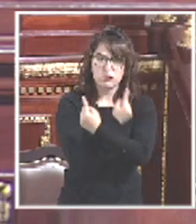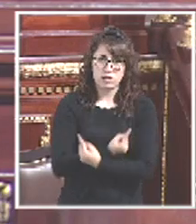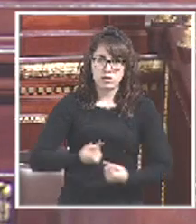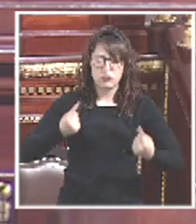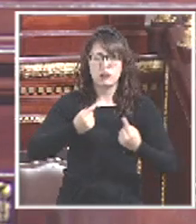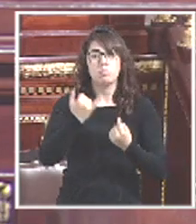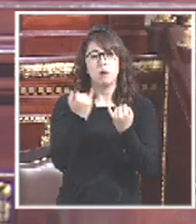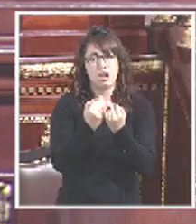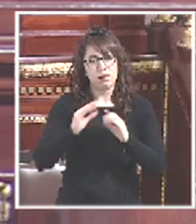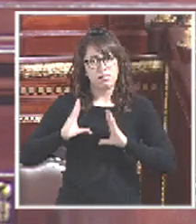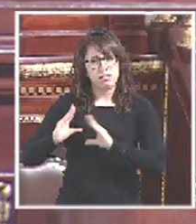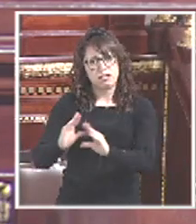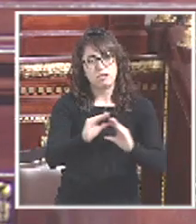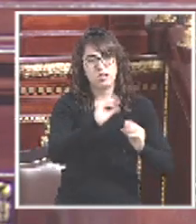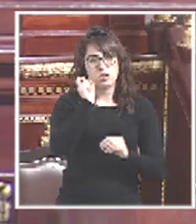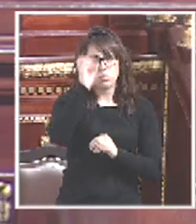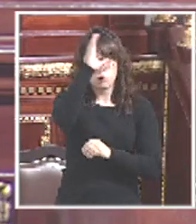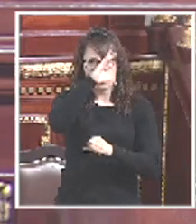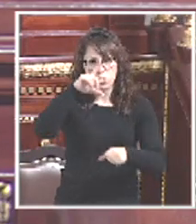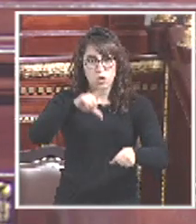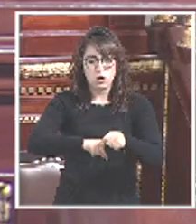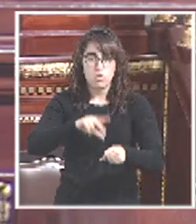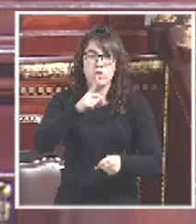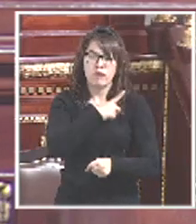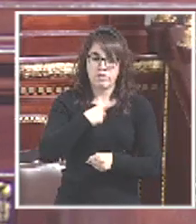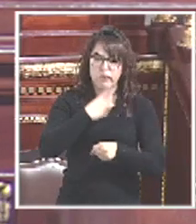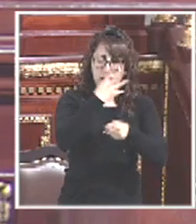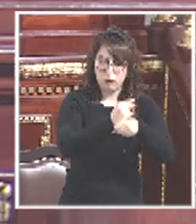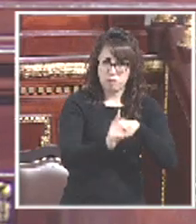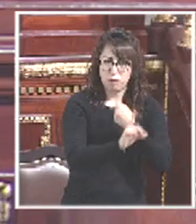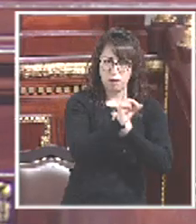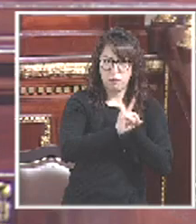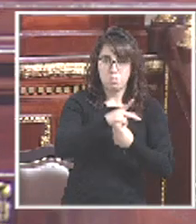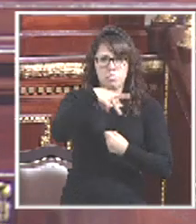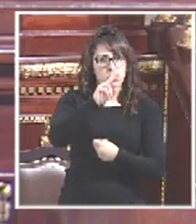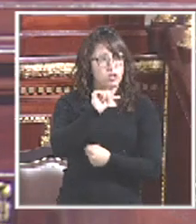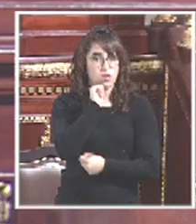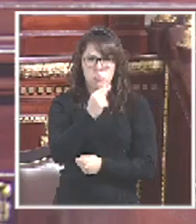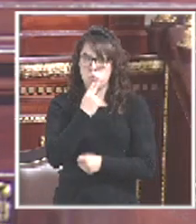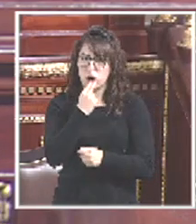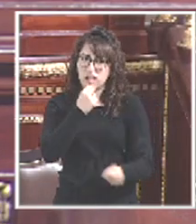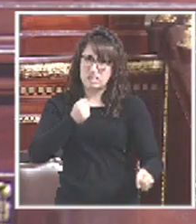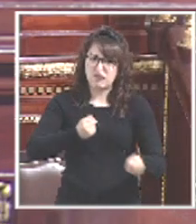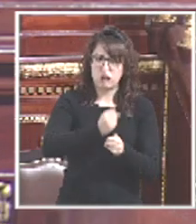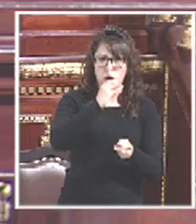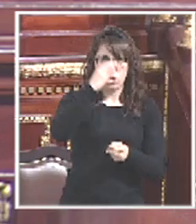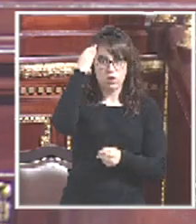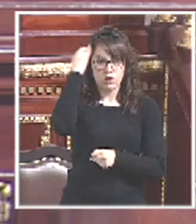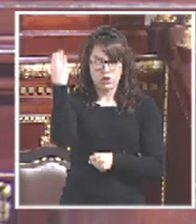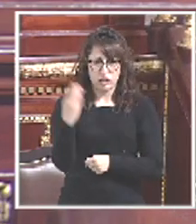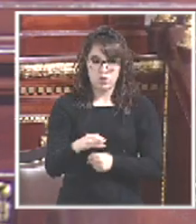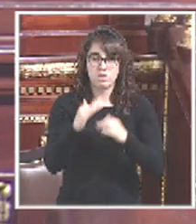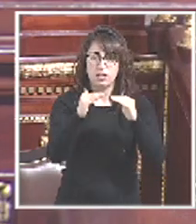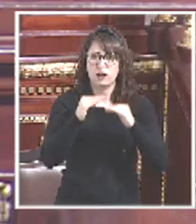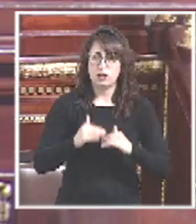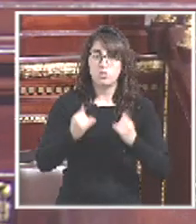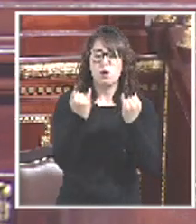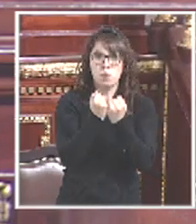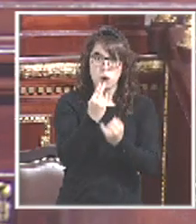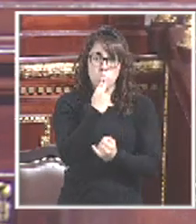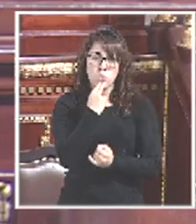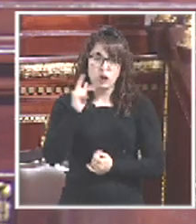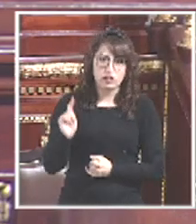la paz y resolución no violenta de conflictos. Realizar campañas mediante el uso de las tecnologías de la